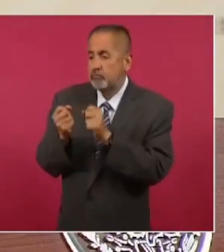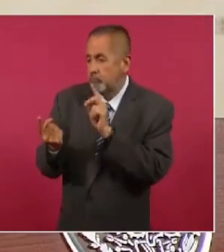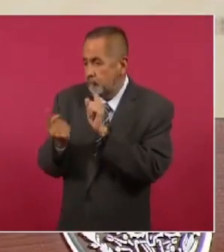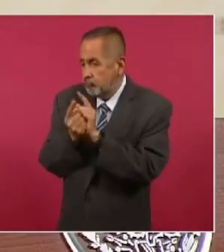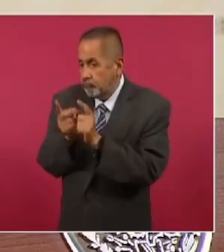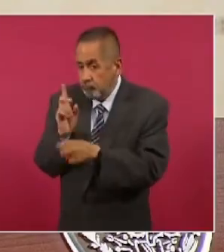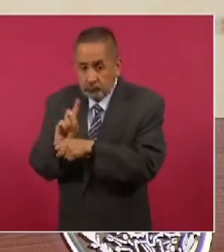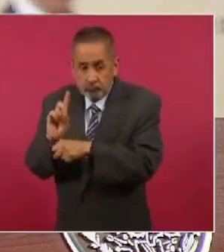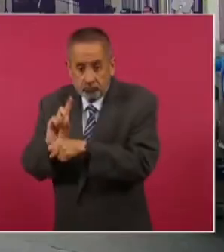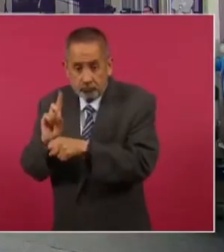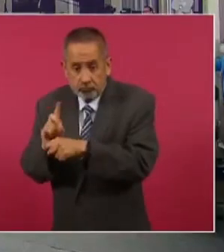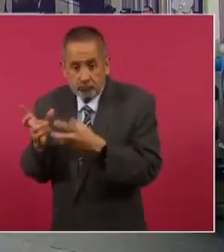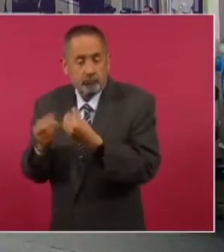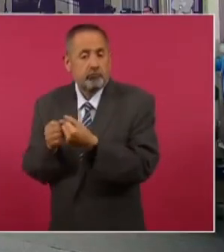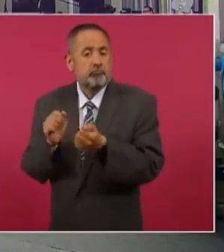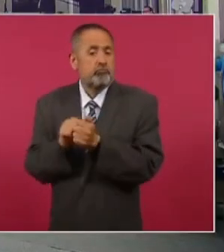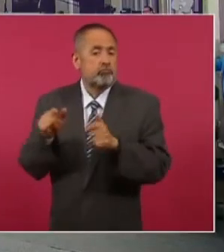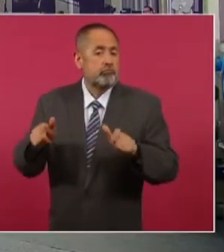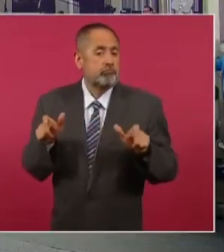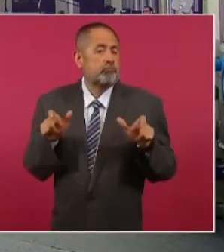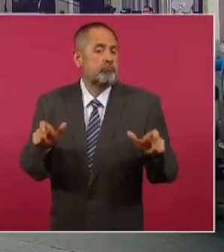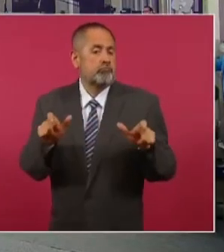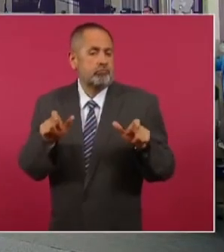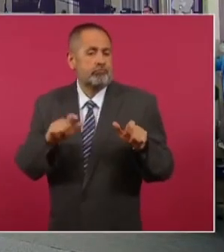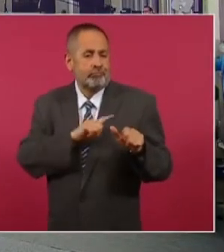con el de la guardia nacional